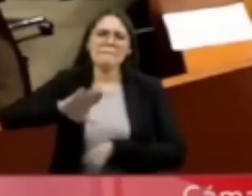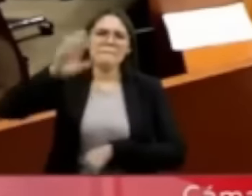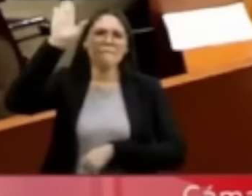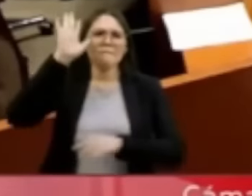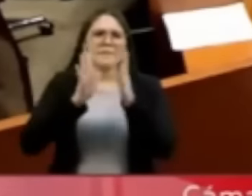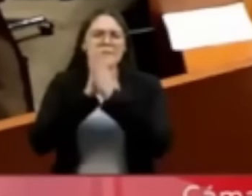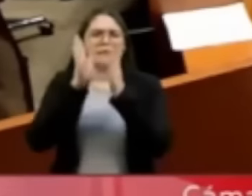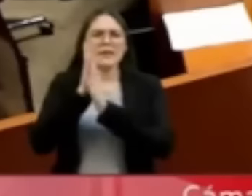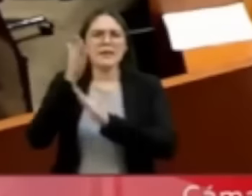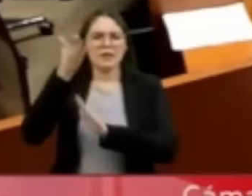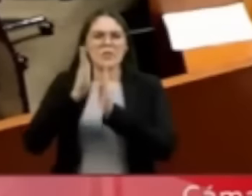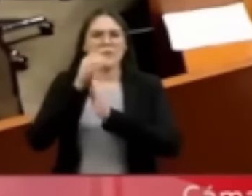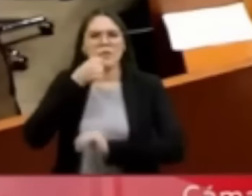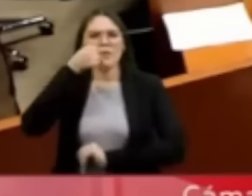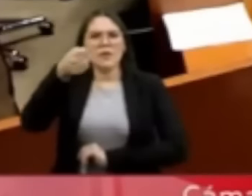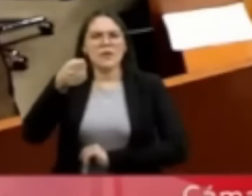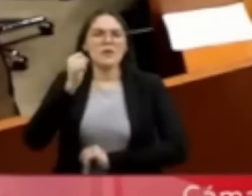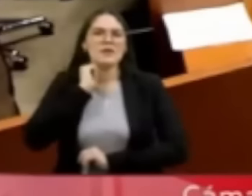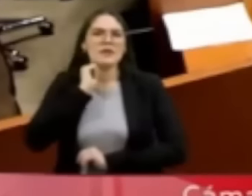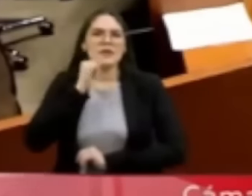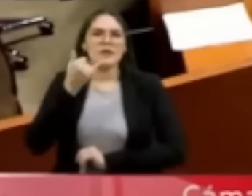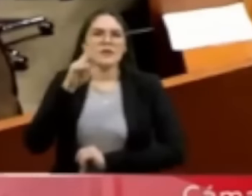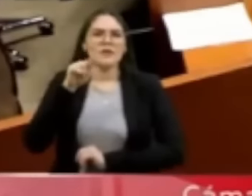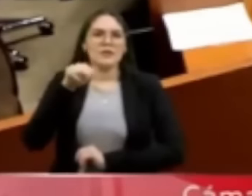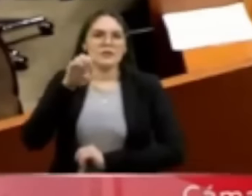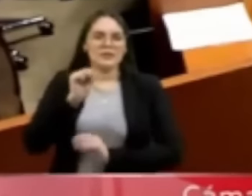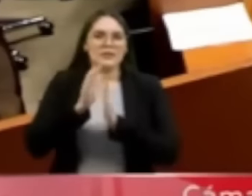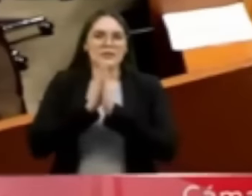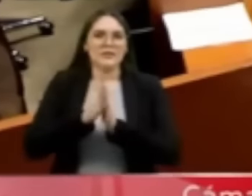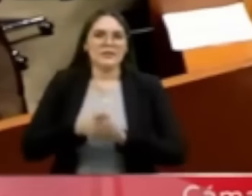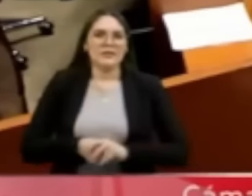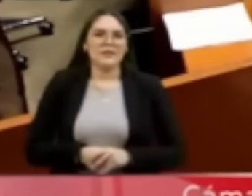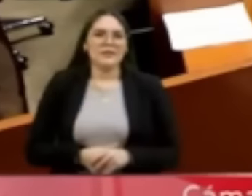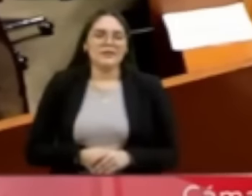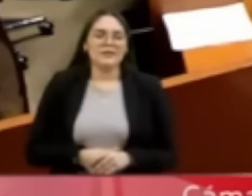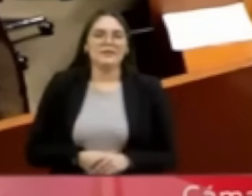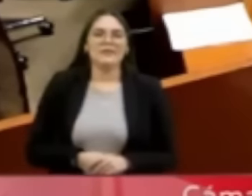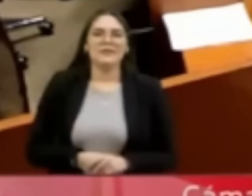Sonido al escaño del senador Yunes, por favor.